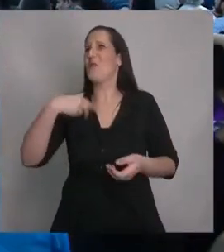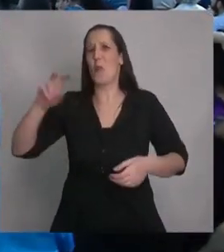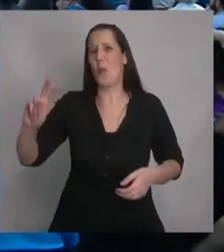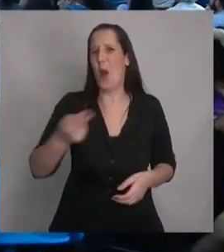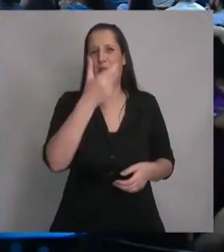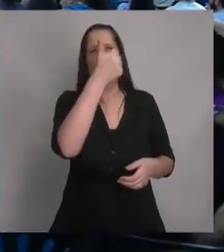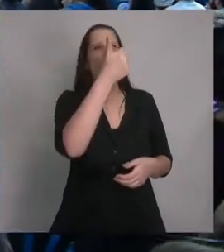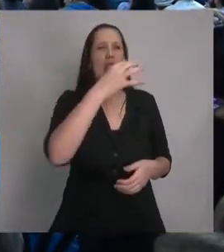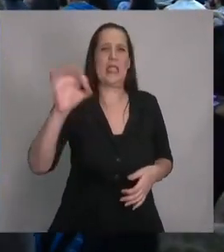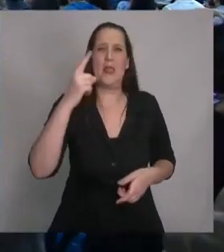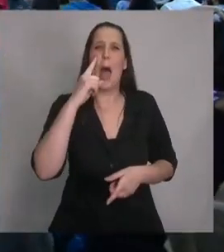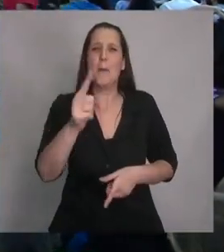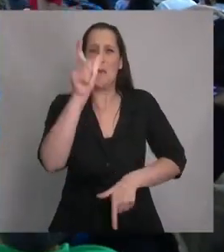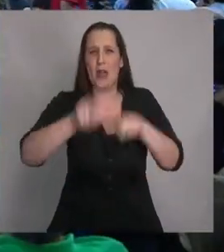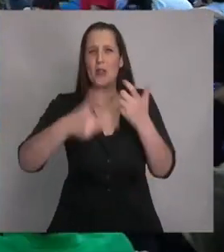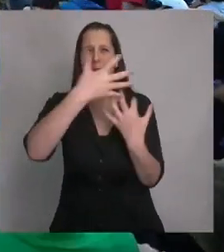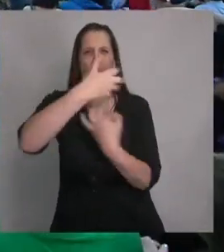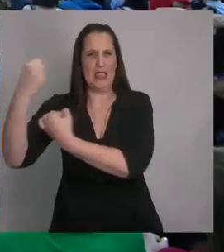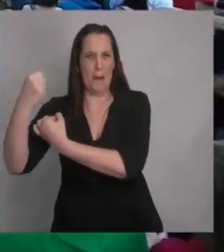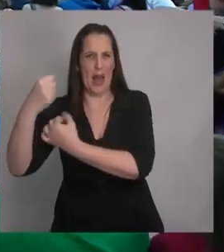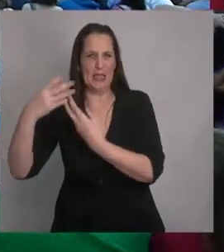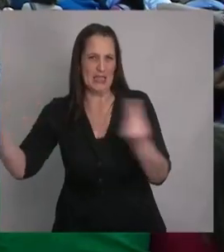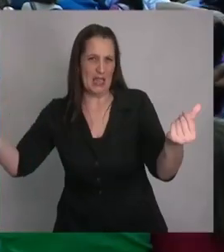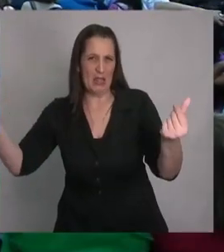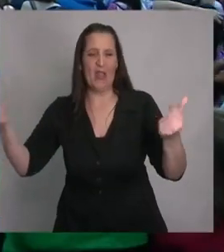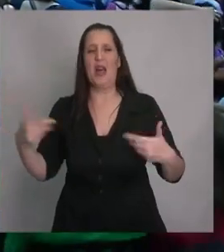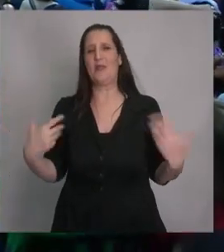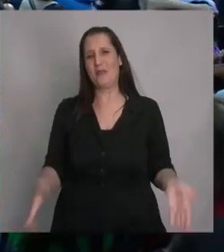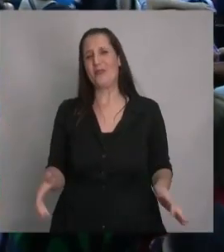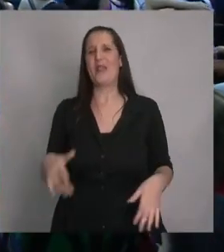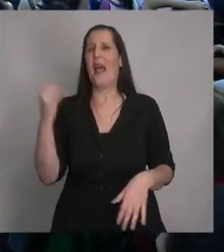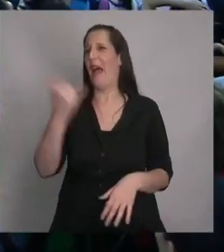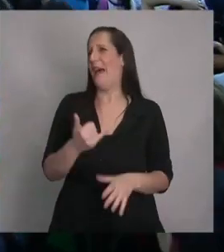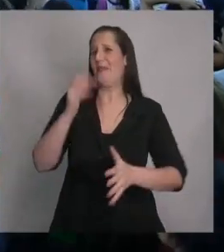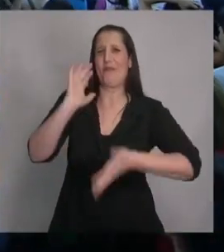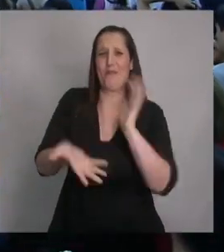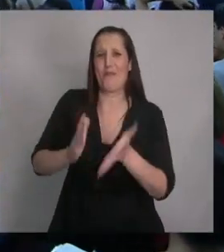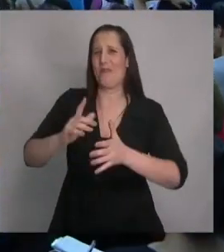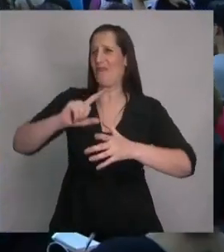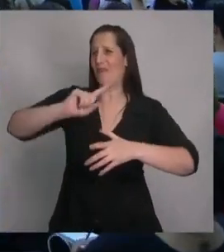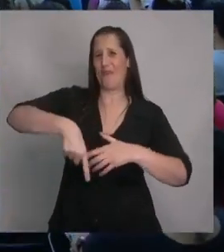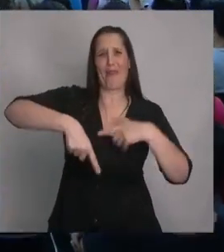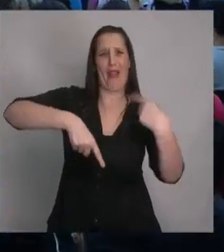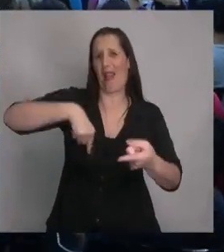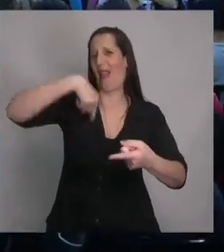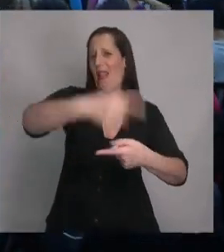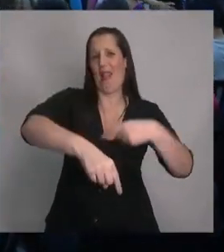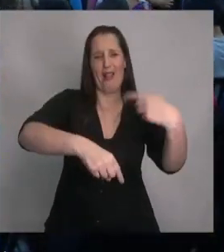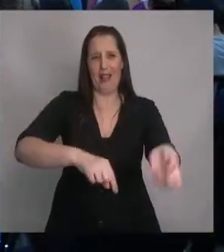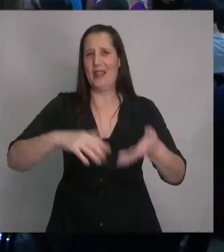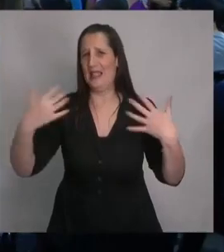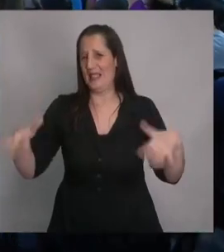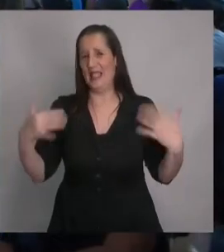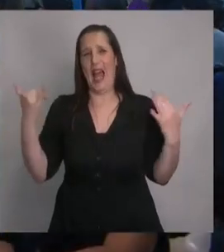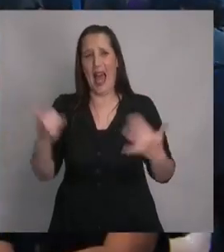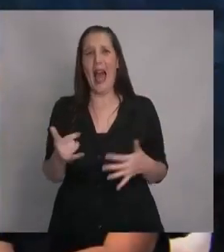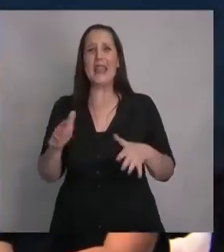desaparecidos, en una masacre, otra masacre, en unos estímulos para